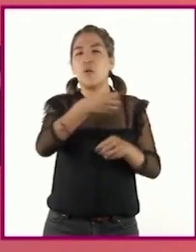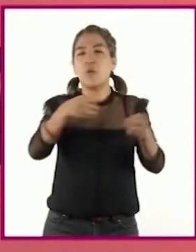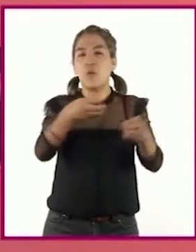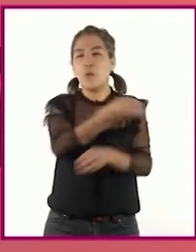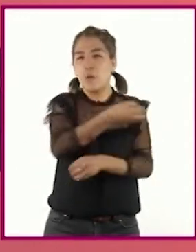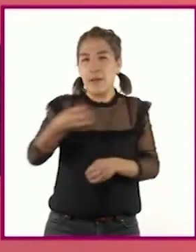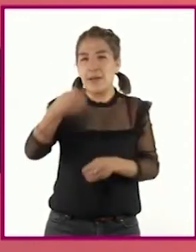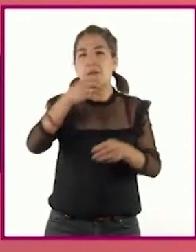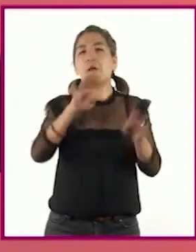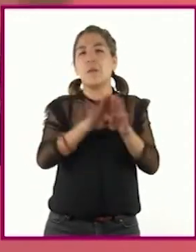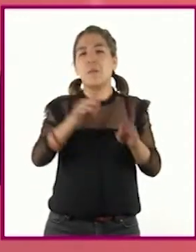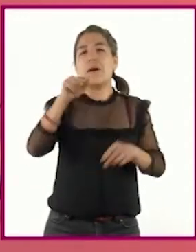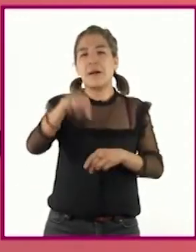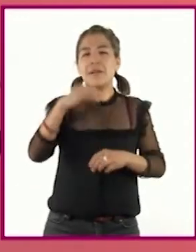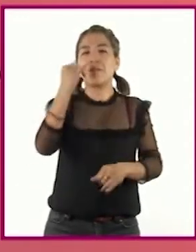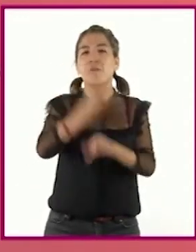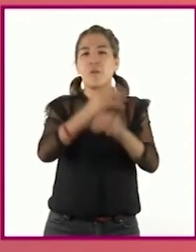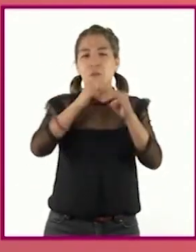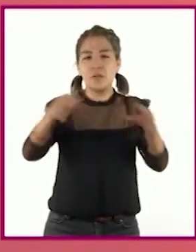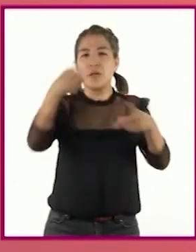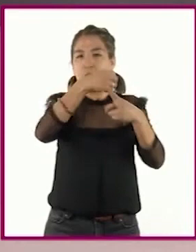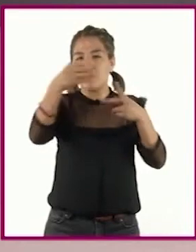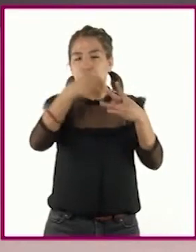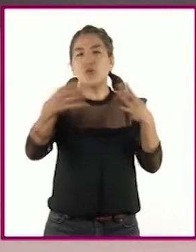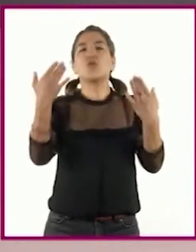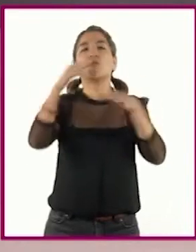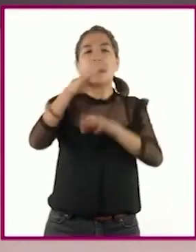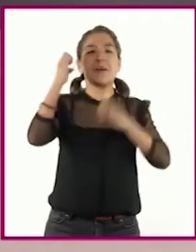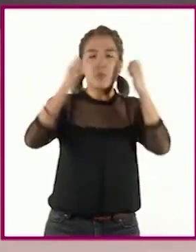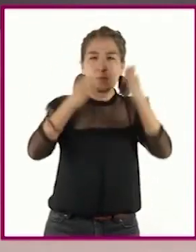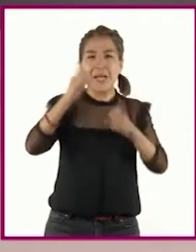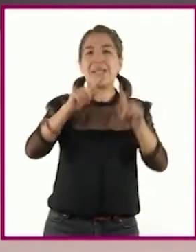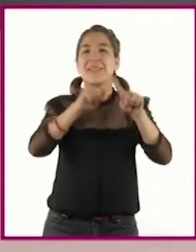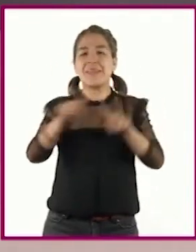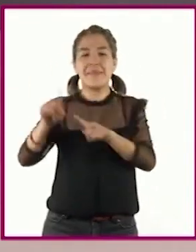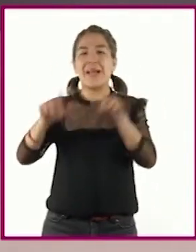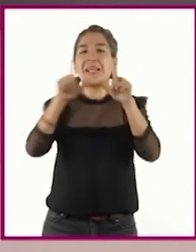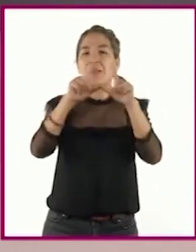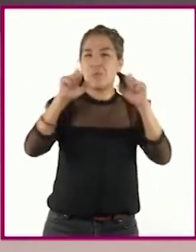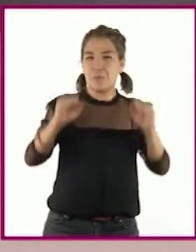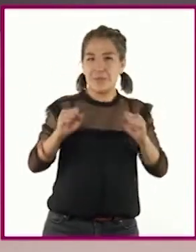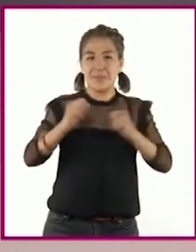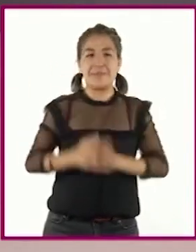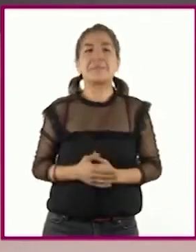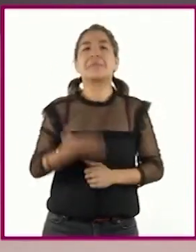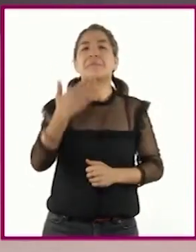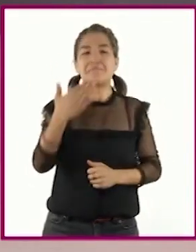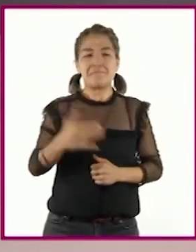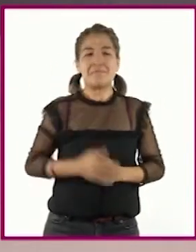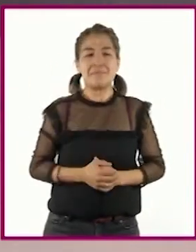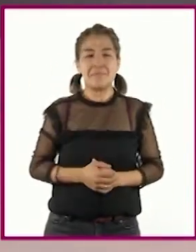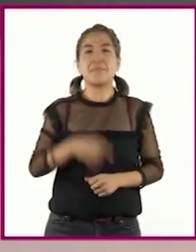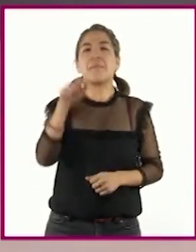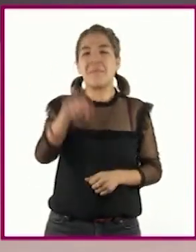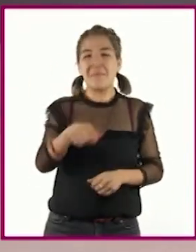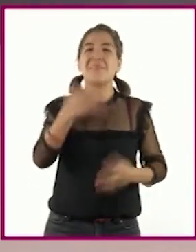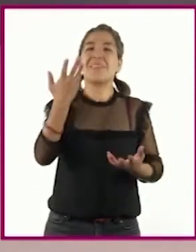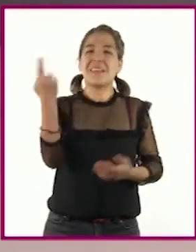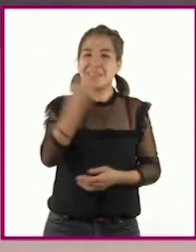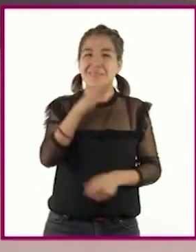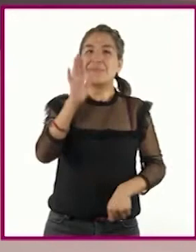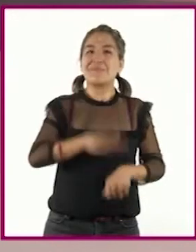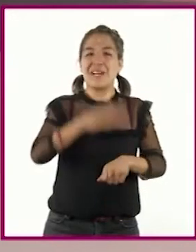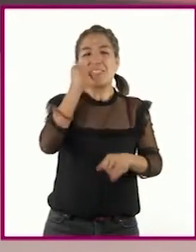una exposición sobre diversidad lingüística. Eso está muy bien, profesora, pues con frecuencia requerimos